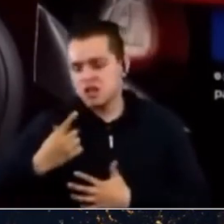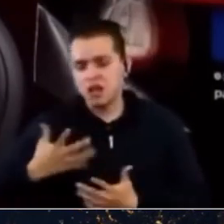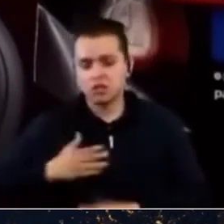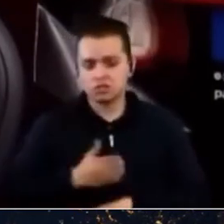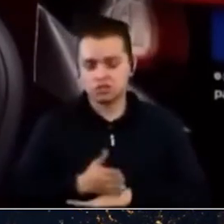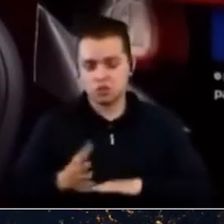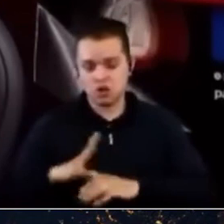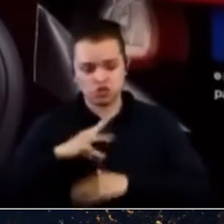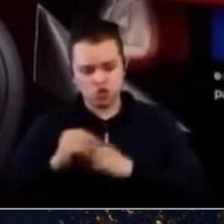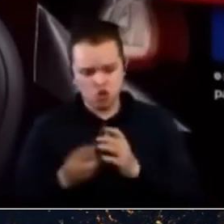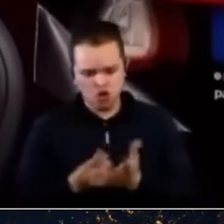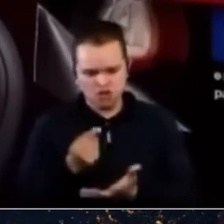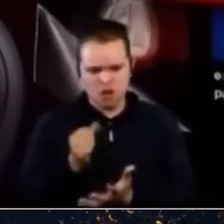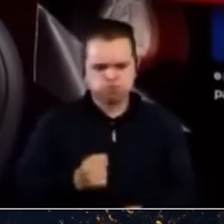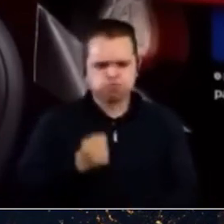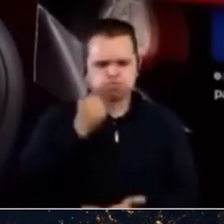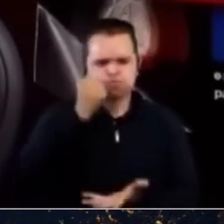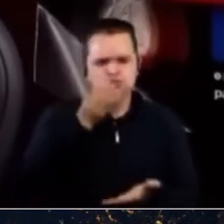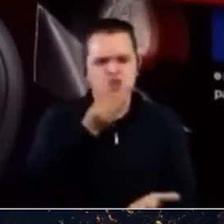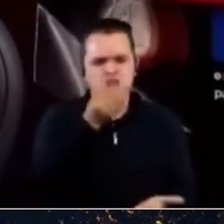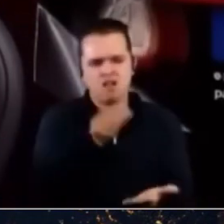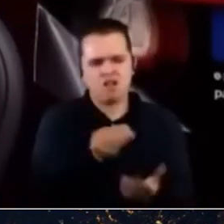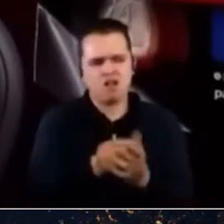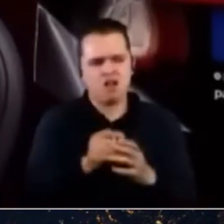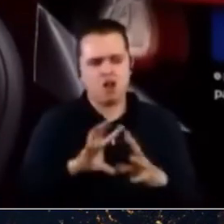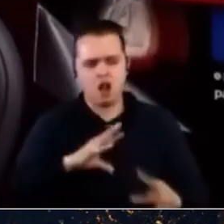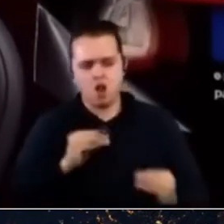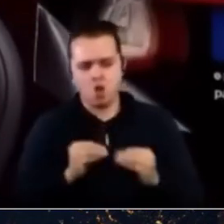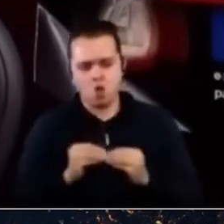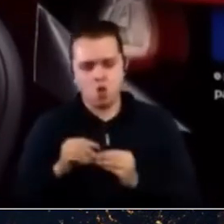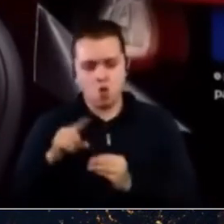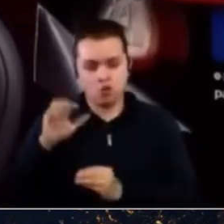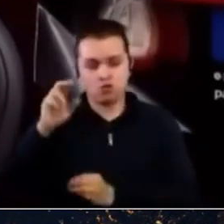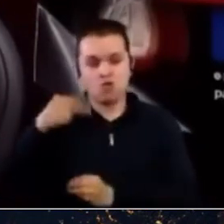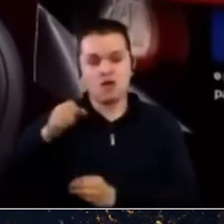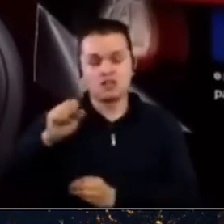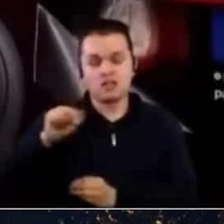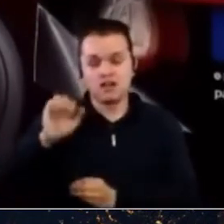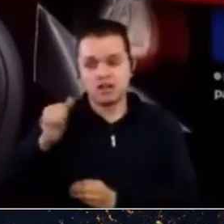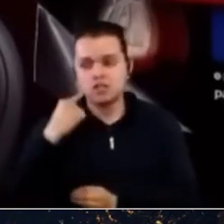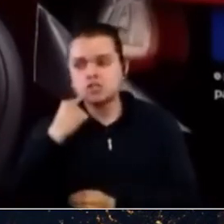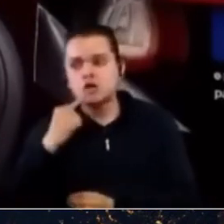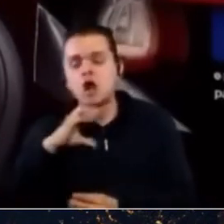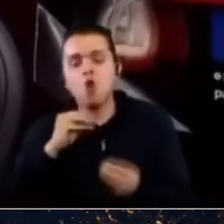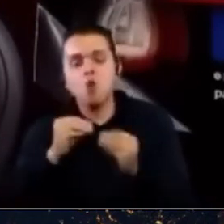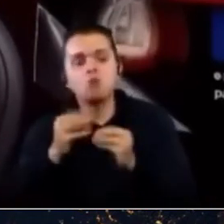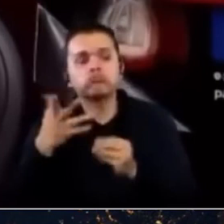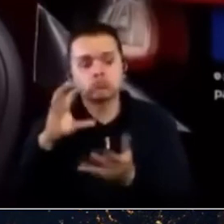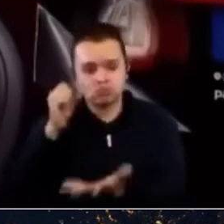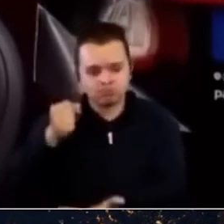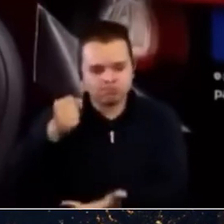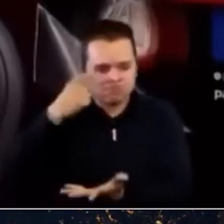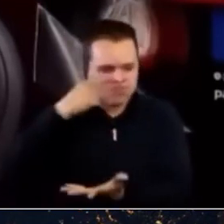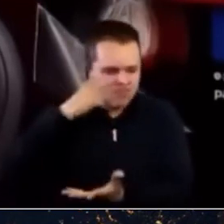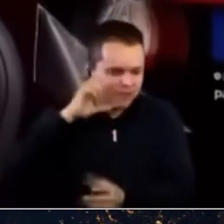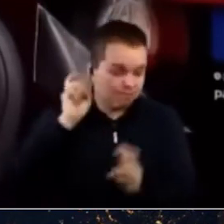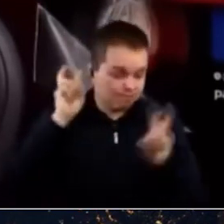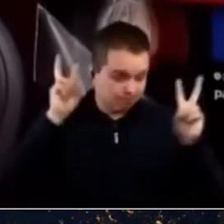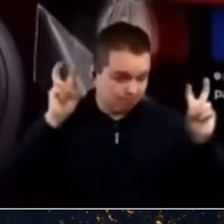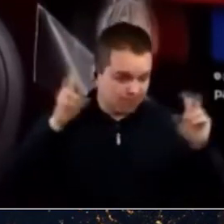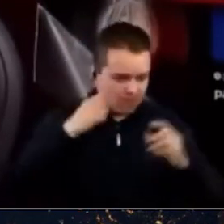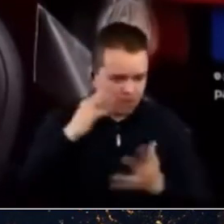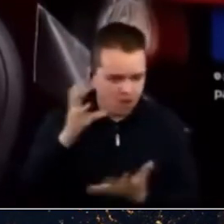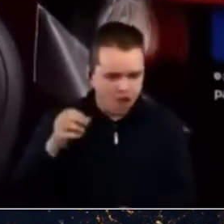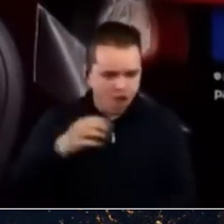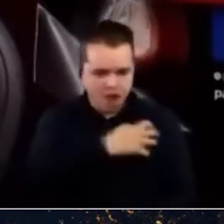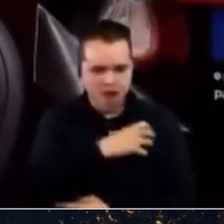después de todo el dinero que se le ha invertido al Acuerdo de La Habana, con el que se ganó, entre comillas,